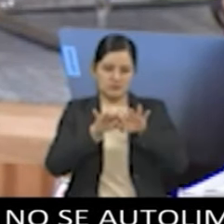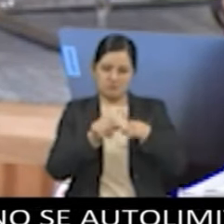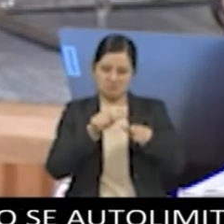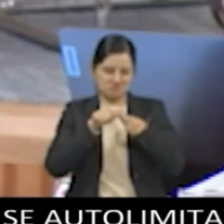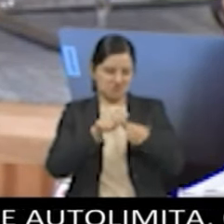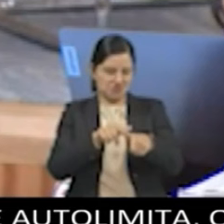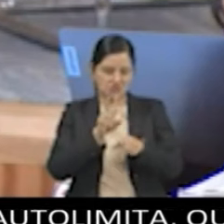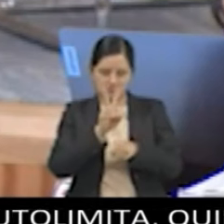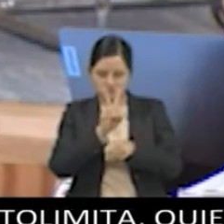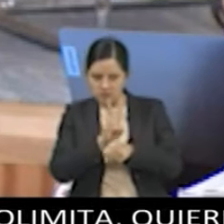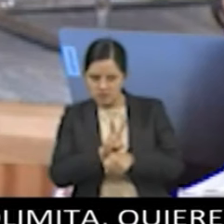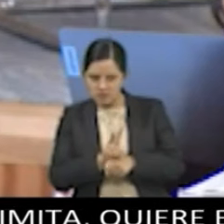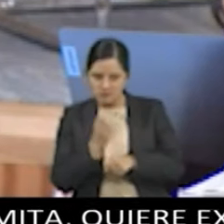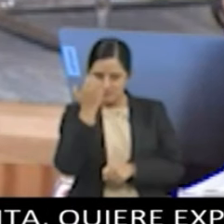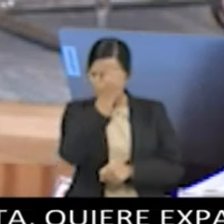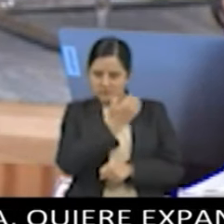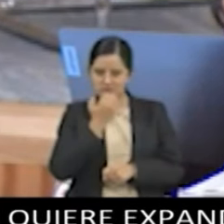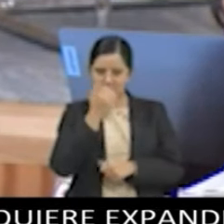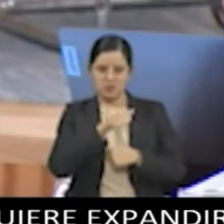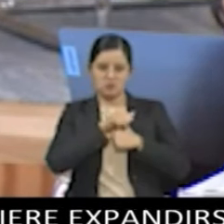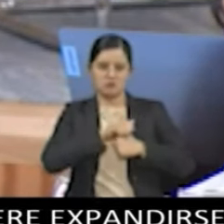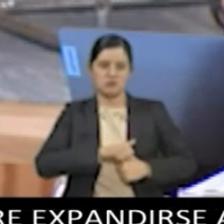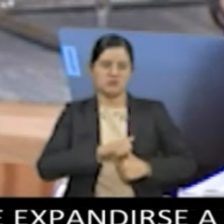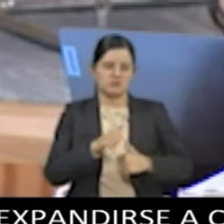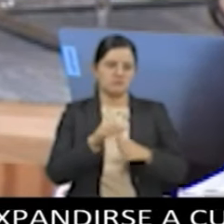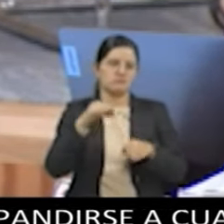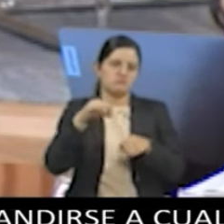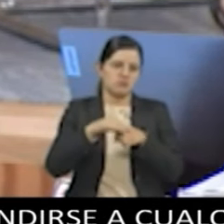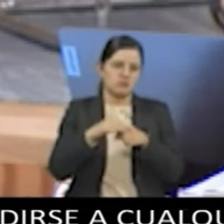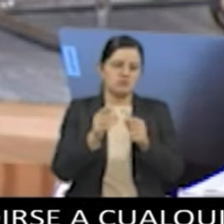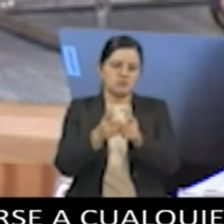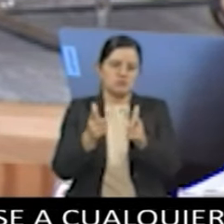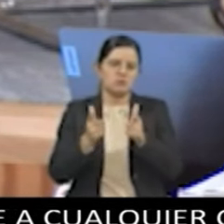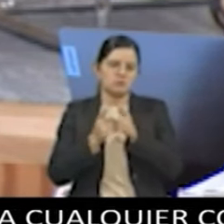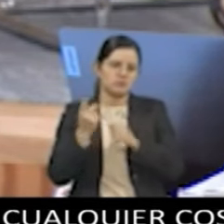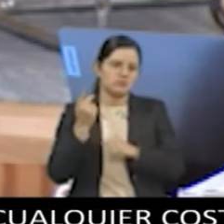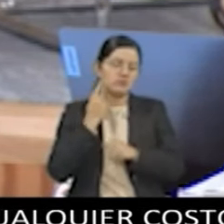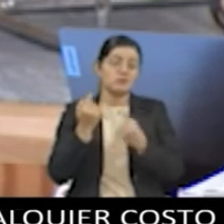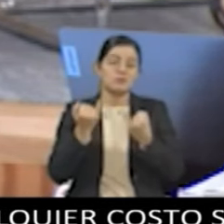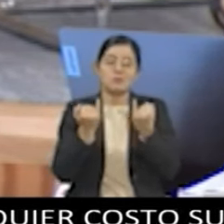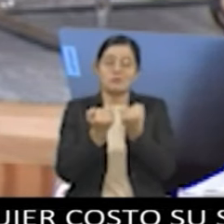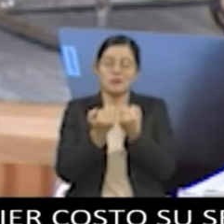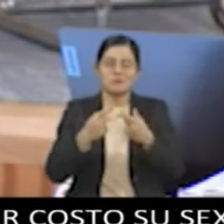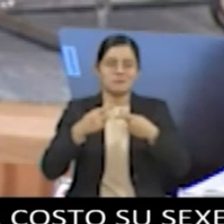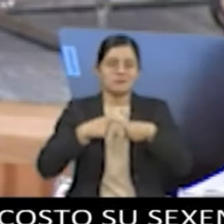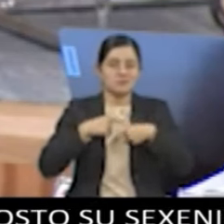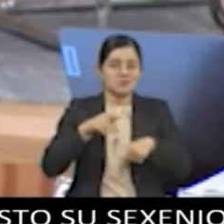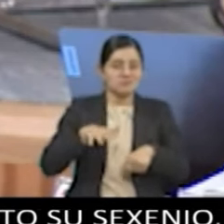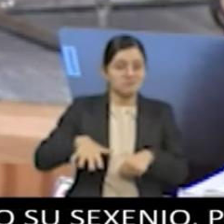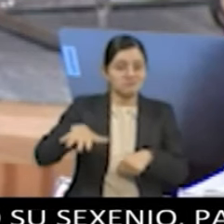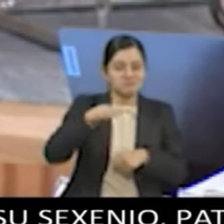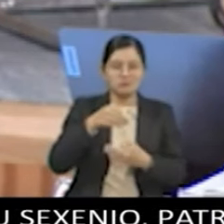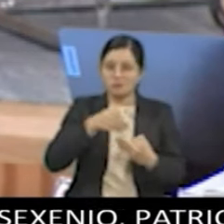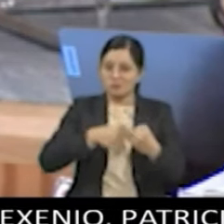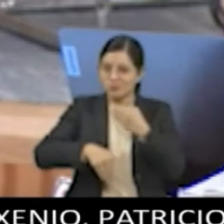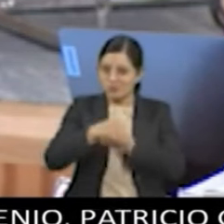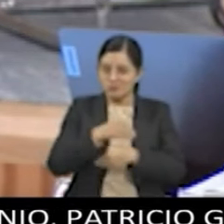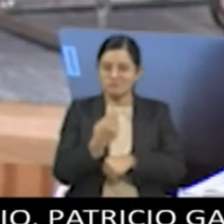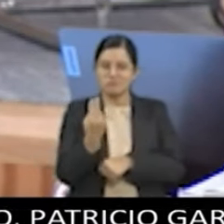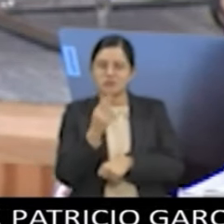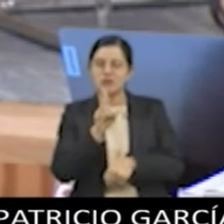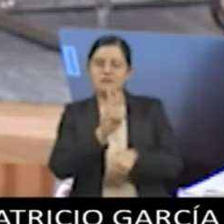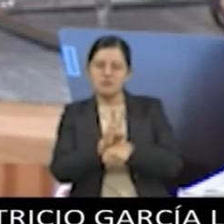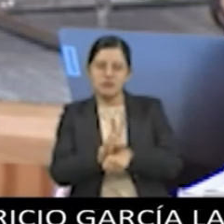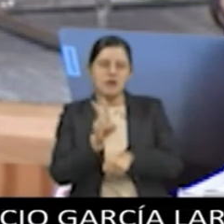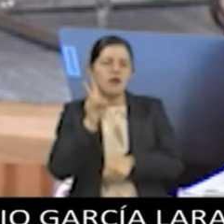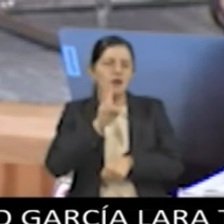diciembre del año pasado para definir titulares en al menos 10 áreas que ahora solo cuentan con encargados de despacho.